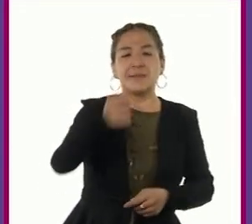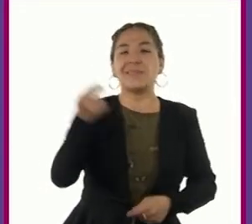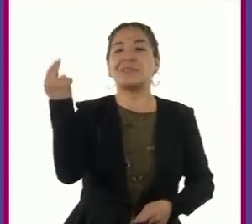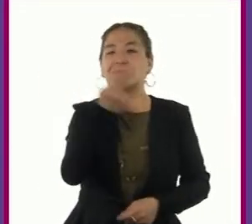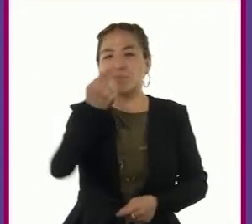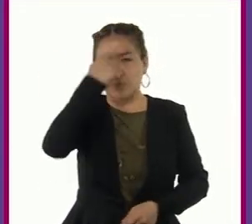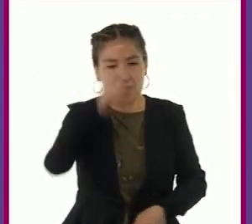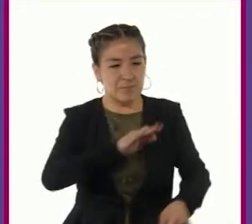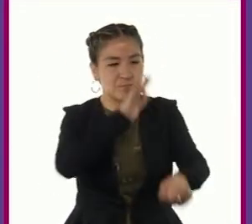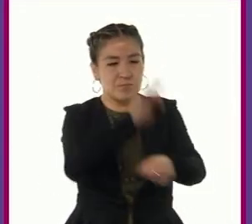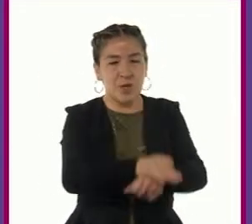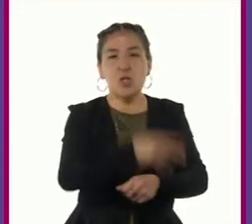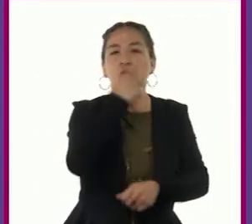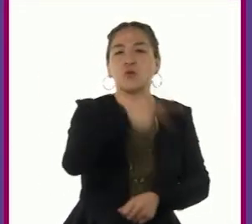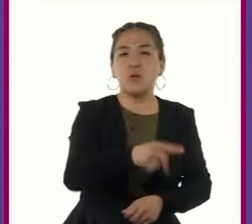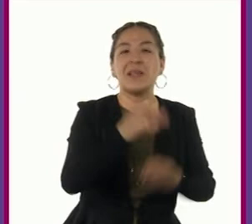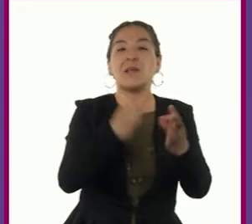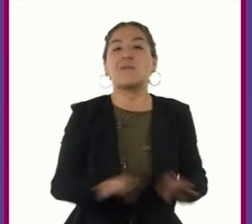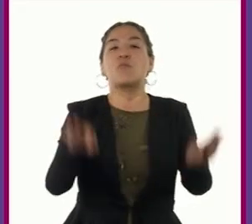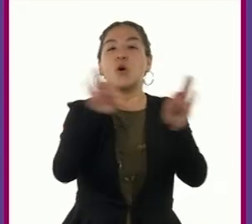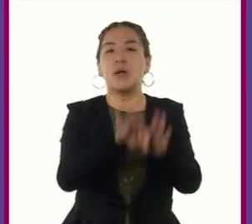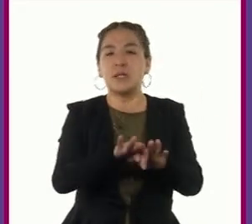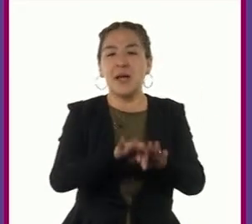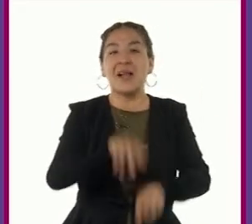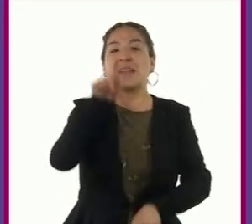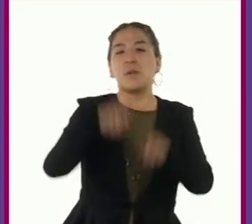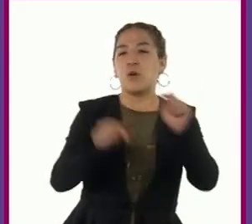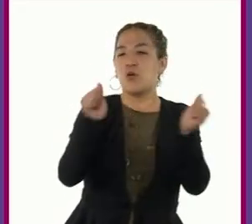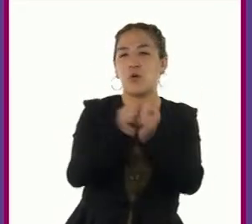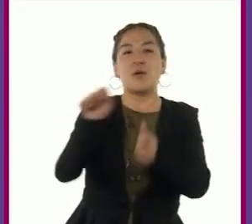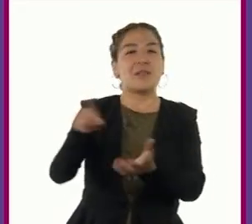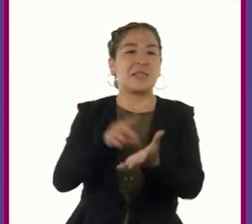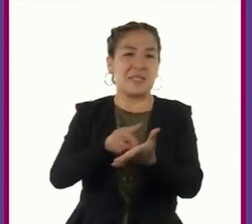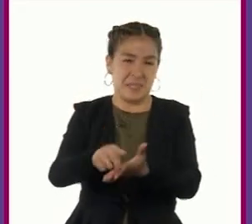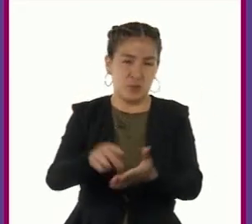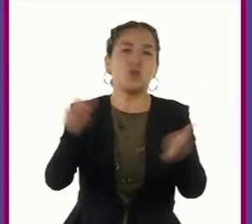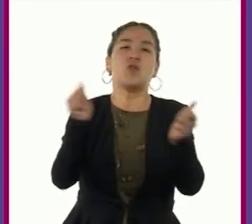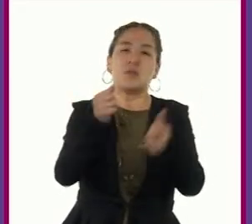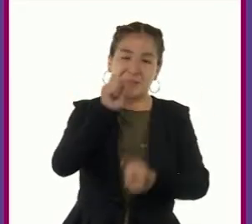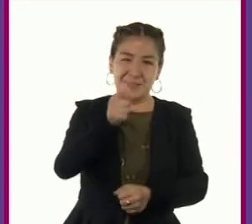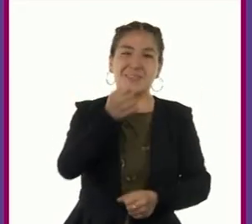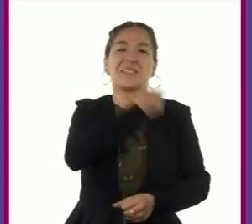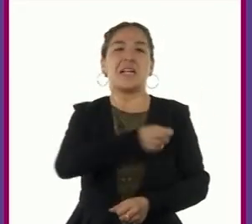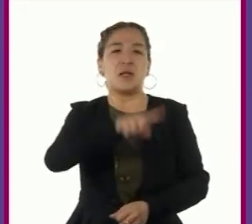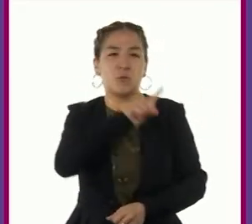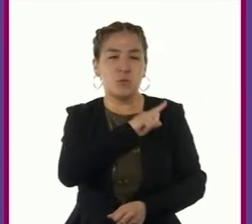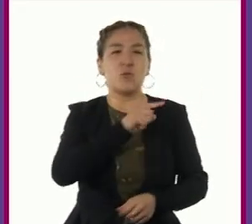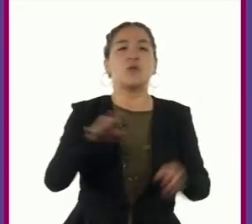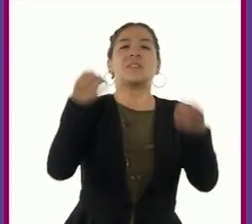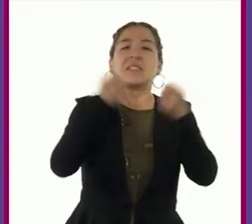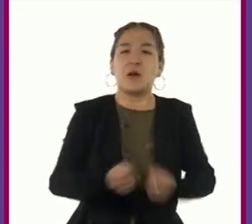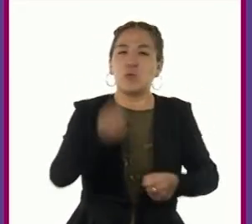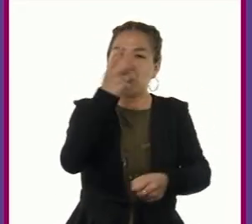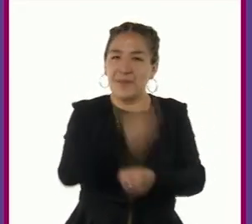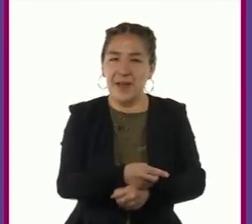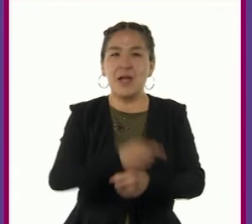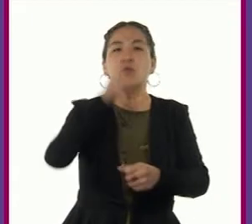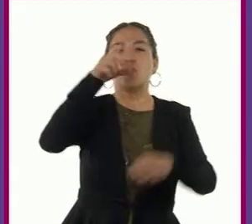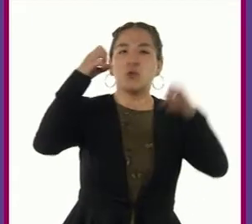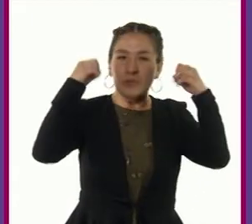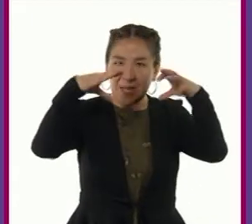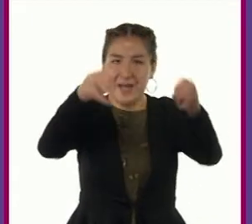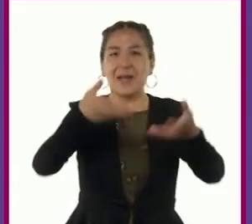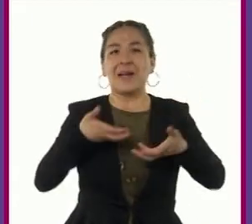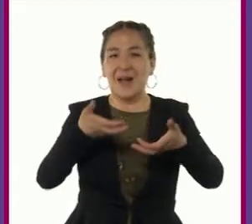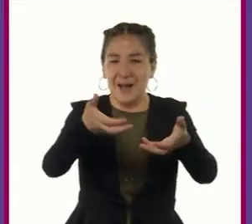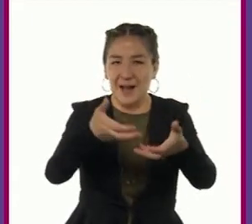satisfacer necesidades básicas acorde con los derechos básicos de salud, seguridad, recreación y alumbrado, por